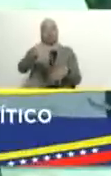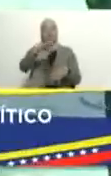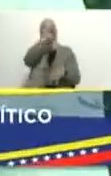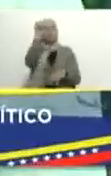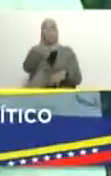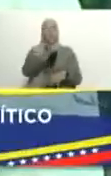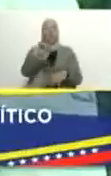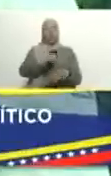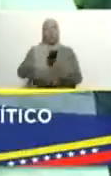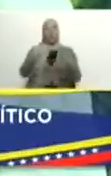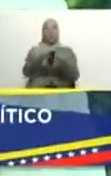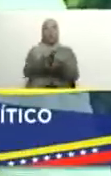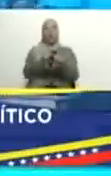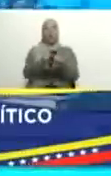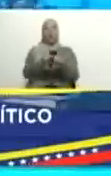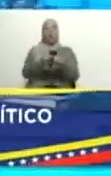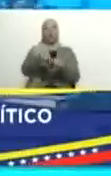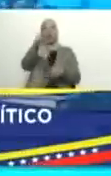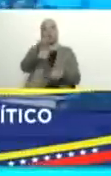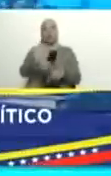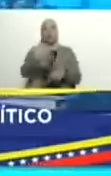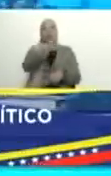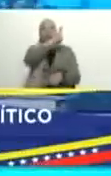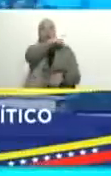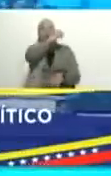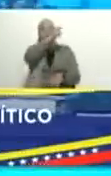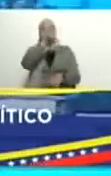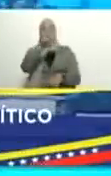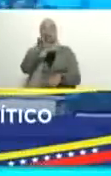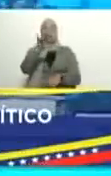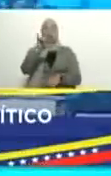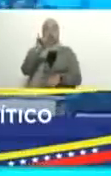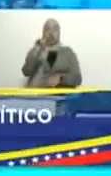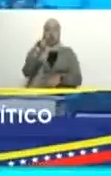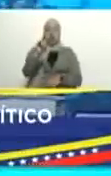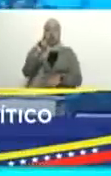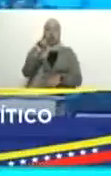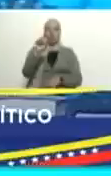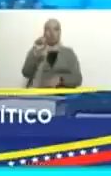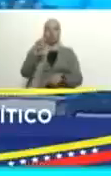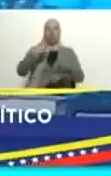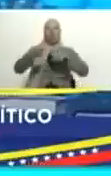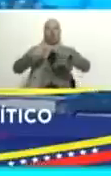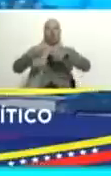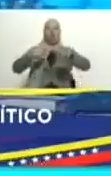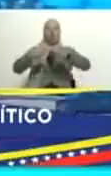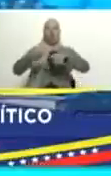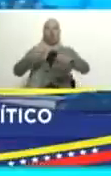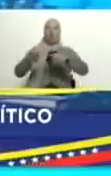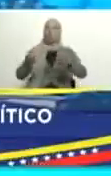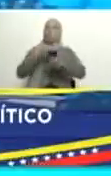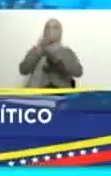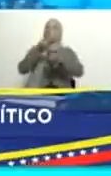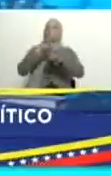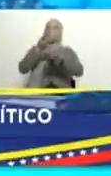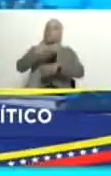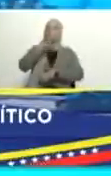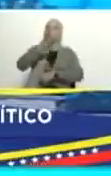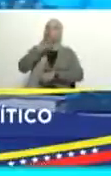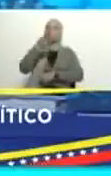Zulia. Igualmente está el comandante Luis Reyes Reyes, coordinador del Consejo